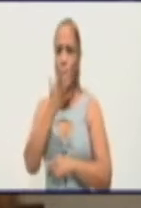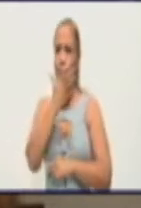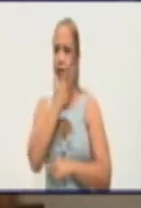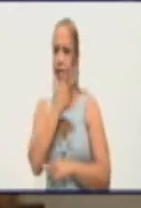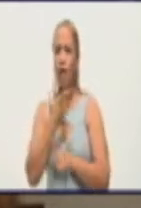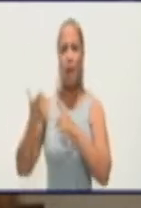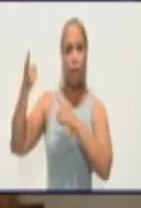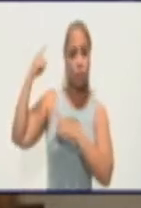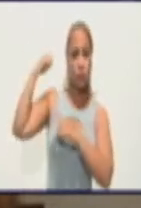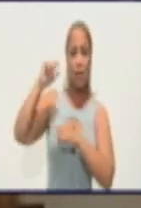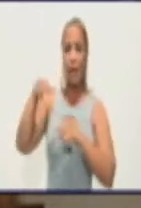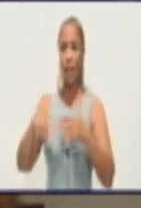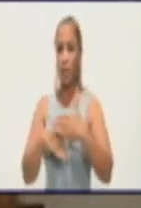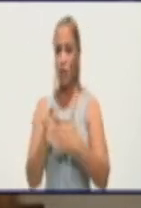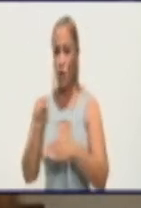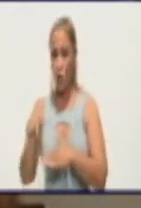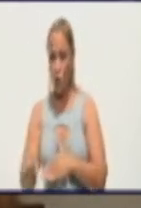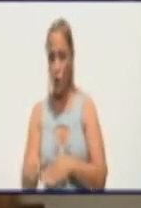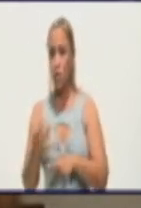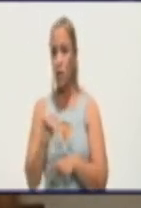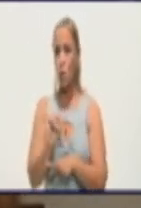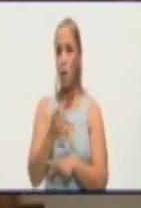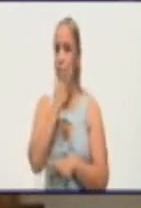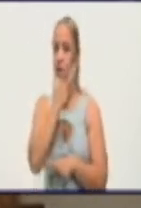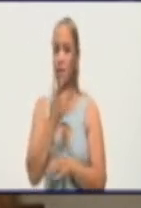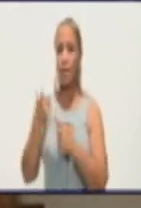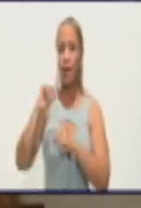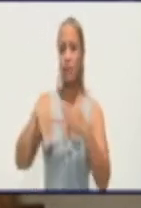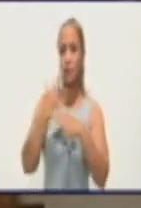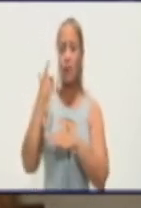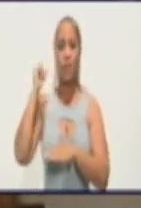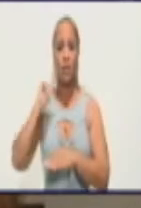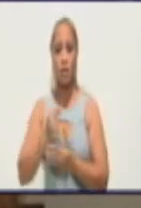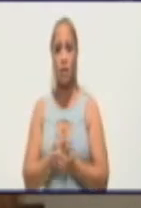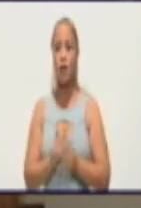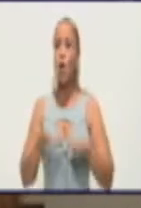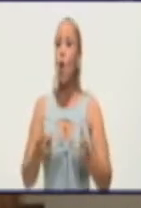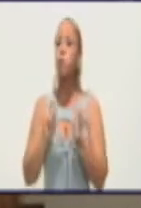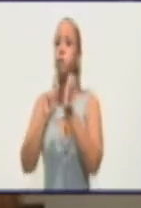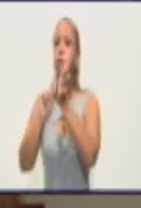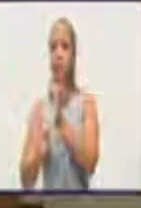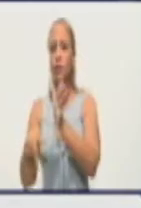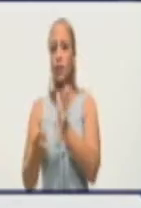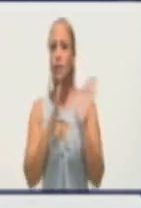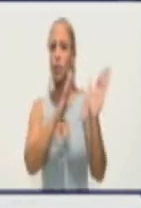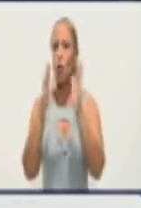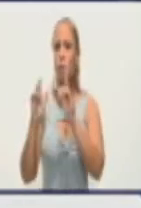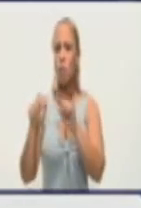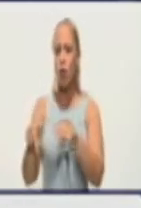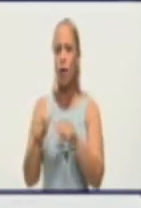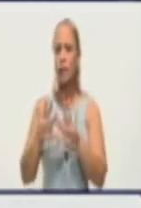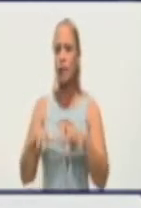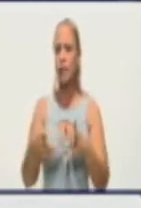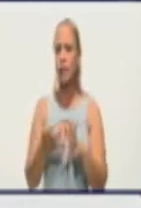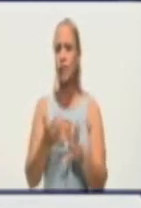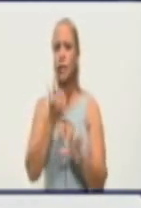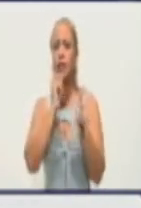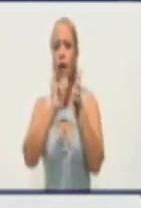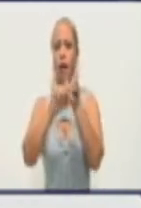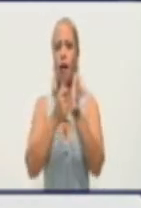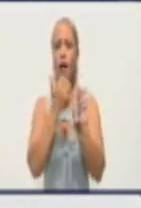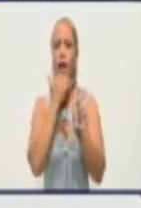y la de hoy es muy parecida a la de ayer o sea nosotros teníamos previsto en los bloques que habíamos concebido unos 20